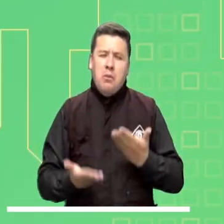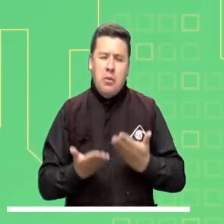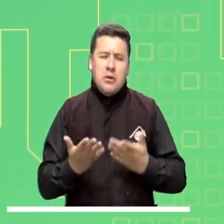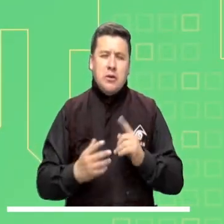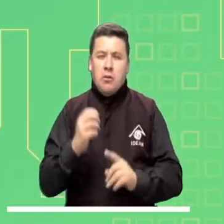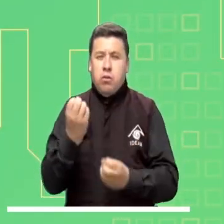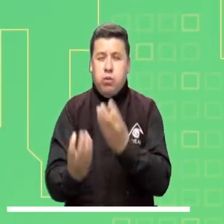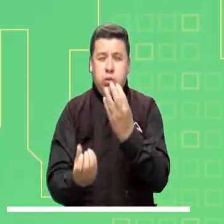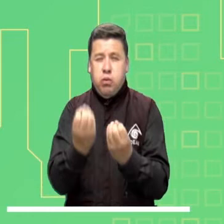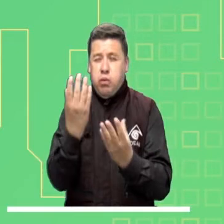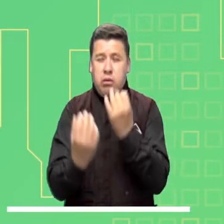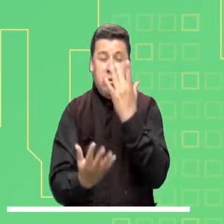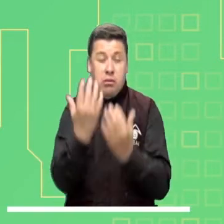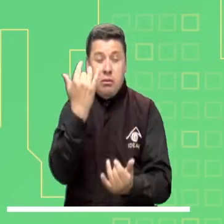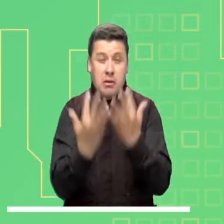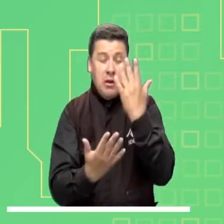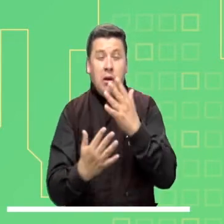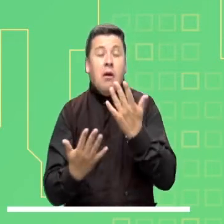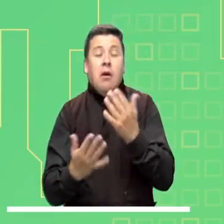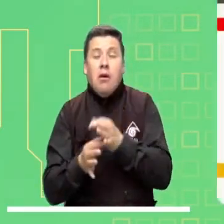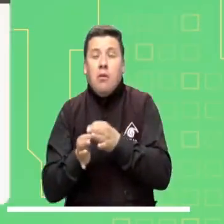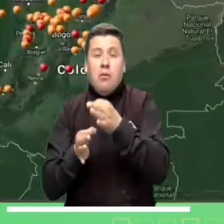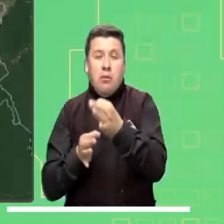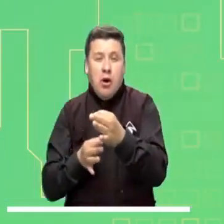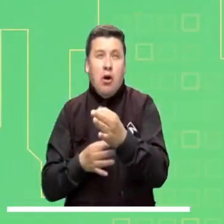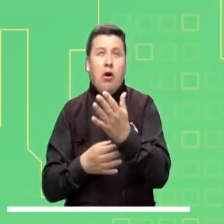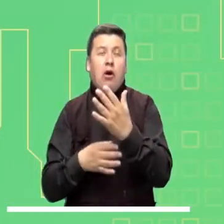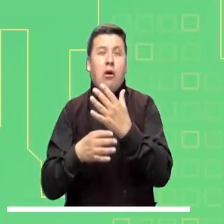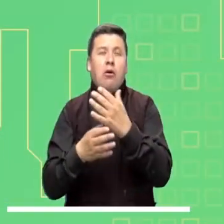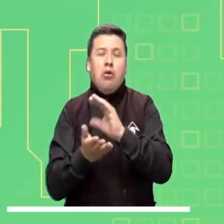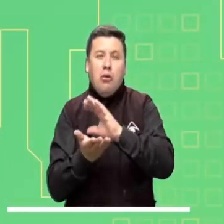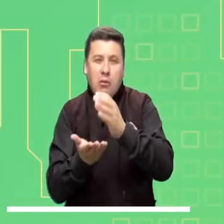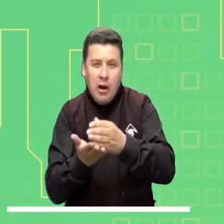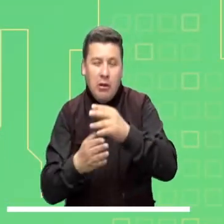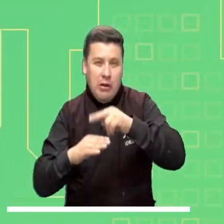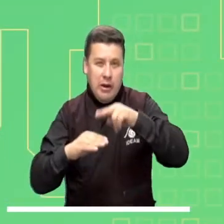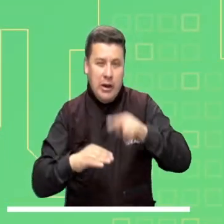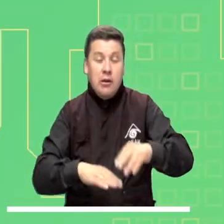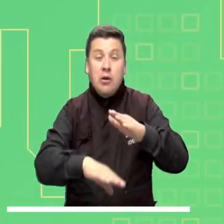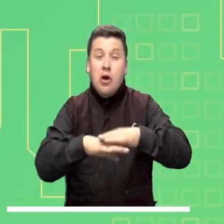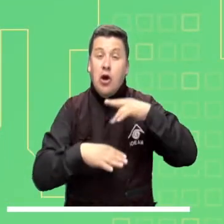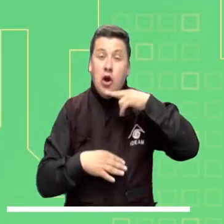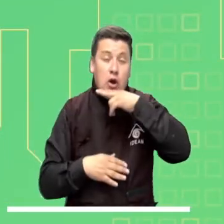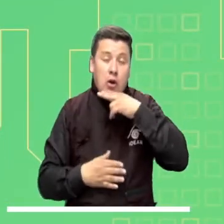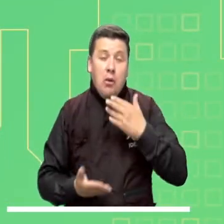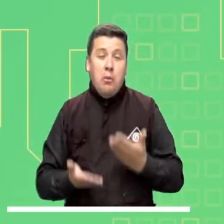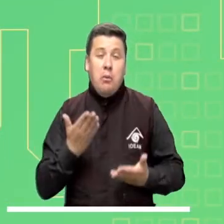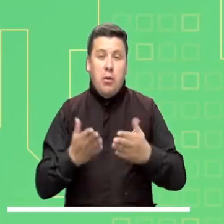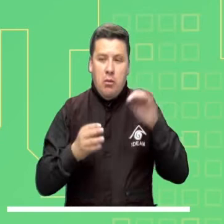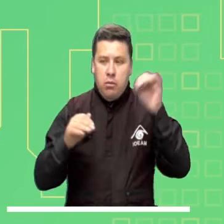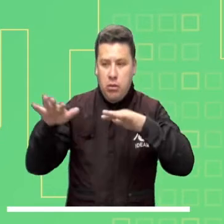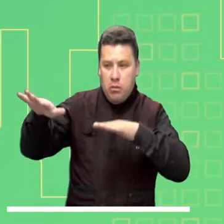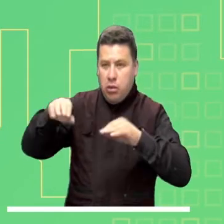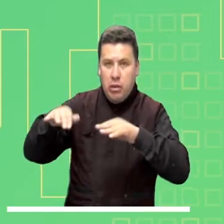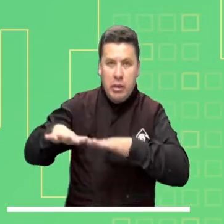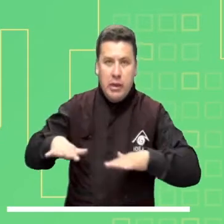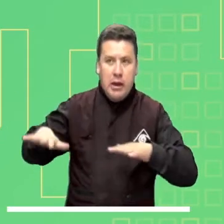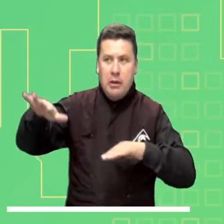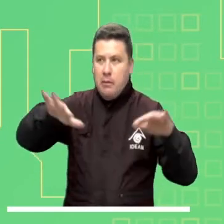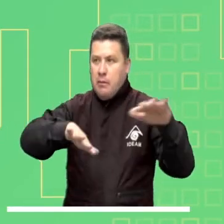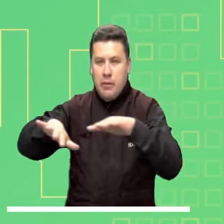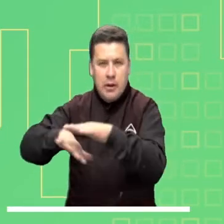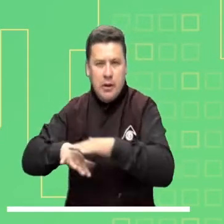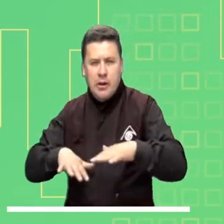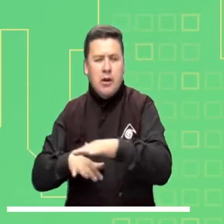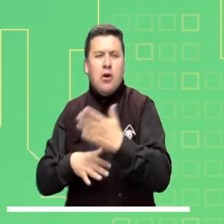en la cobertura vegetal en el municipio de Tumaco, Nariño. Alerta roja por posibles deslizamientos de tierra en sectores de la ladera de